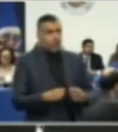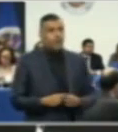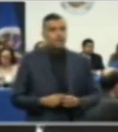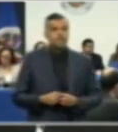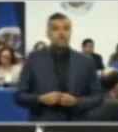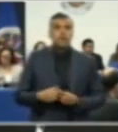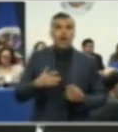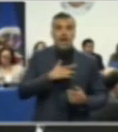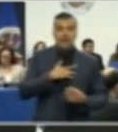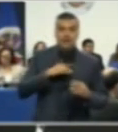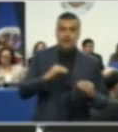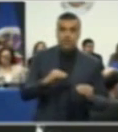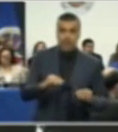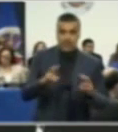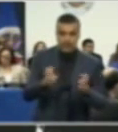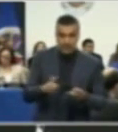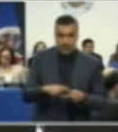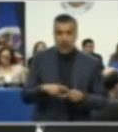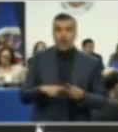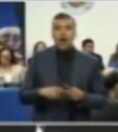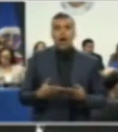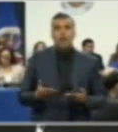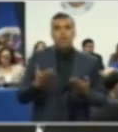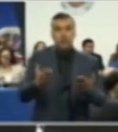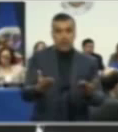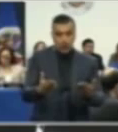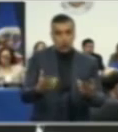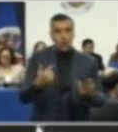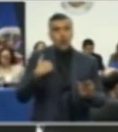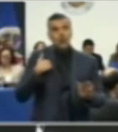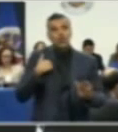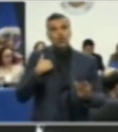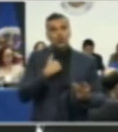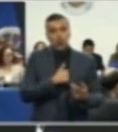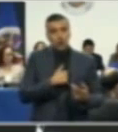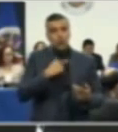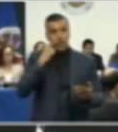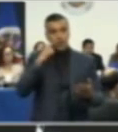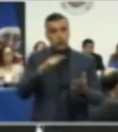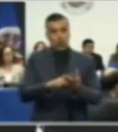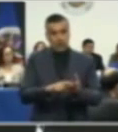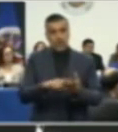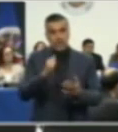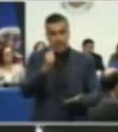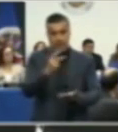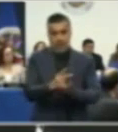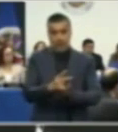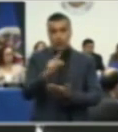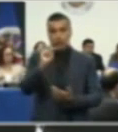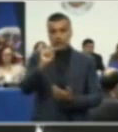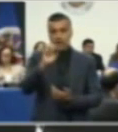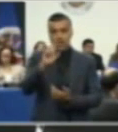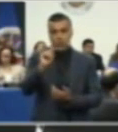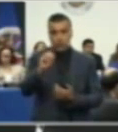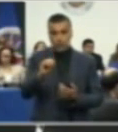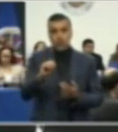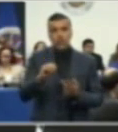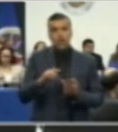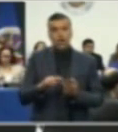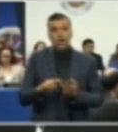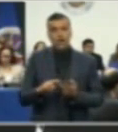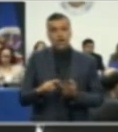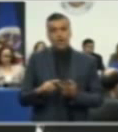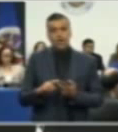al sensibilizar el tema, al exponerlo y al plantearlo, los congresistas toman nota de la situación y aprueban estos textos de forma